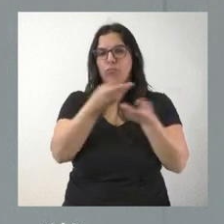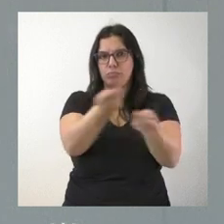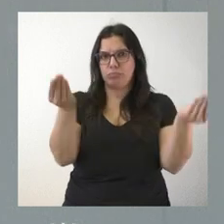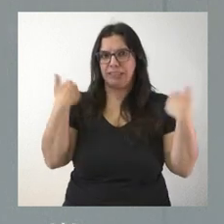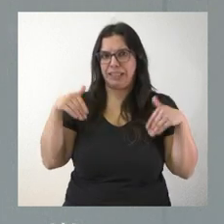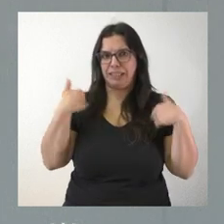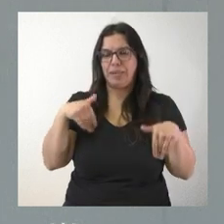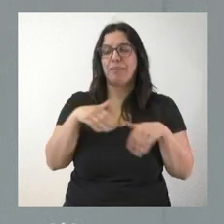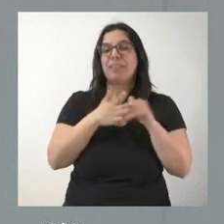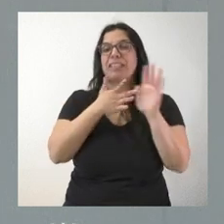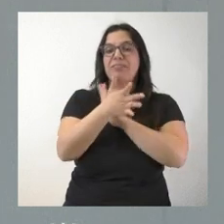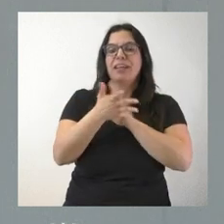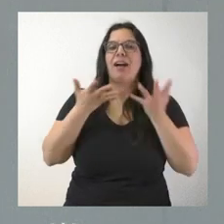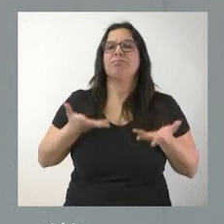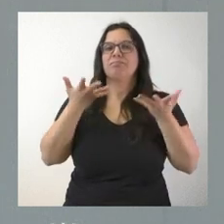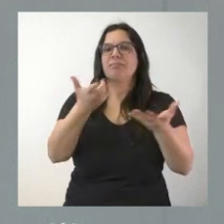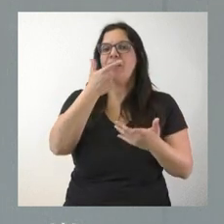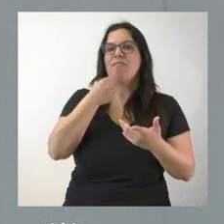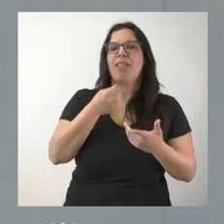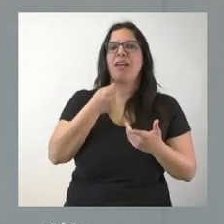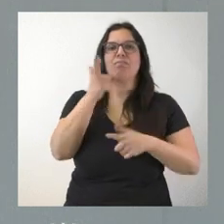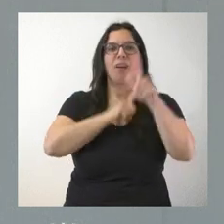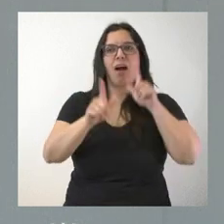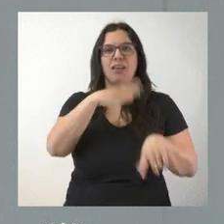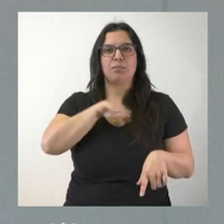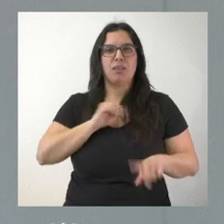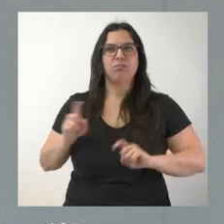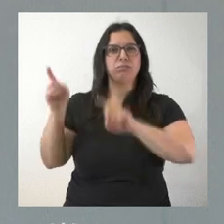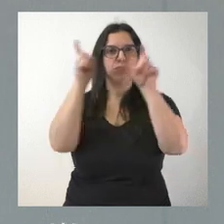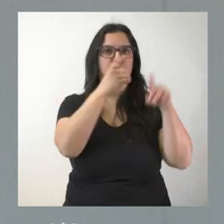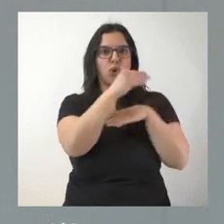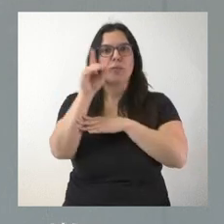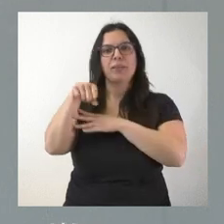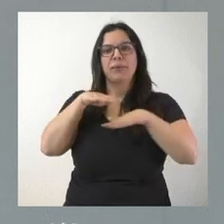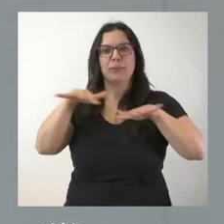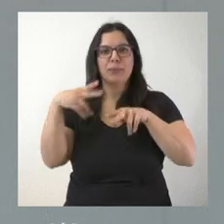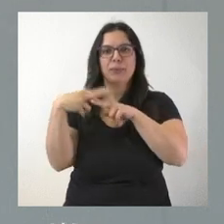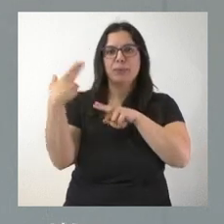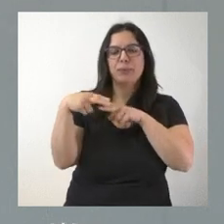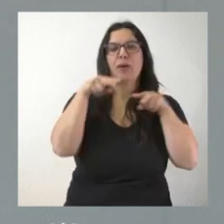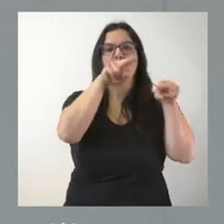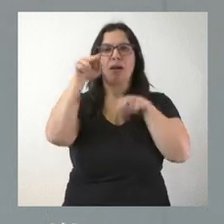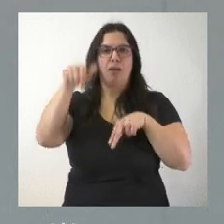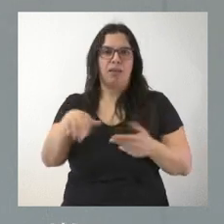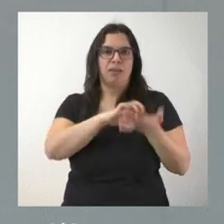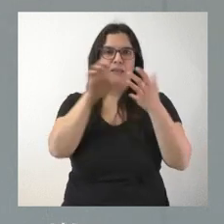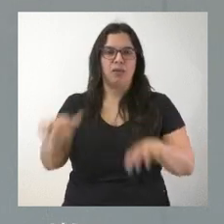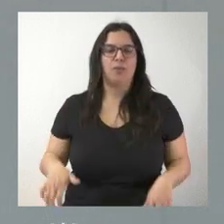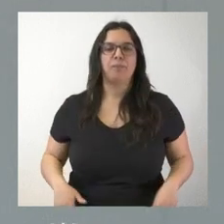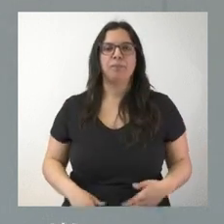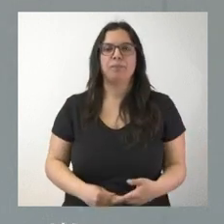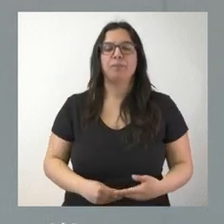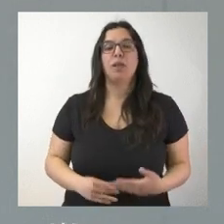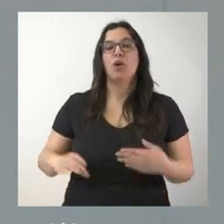se trata de favorecer la movilidad por el territorio nacional y también promover la actividad del albergueismo en nuestra comunidad Autónoma la